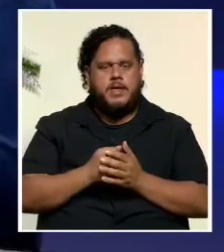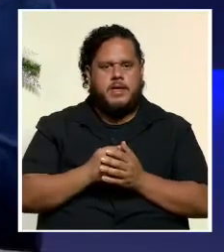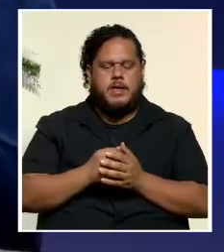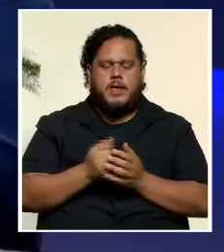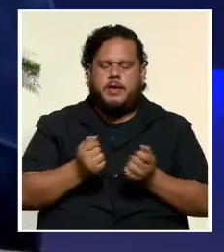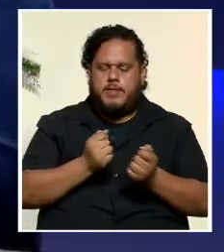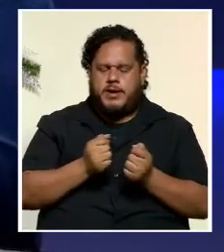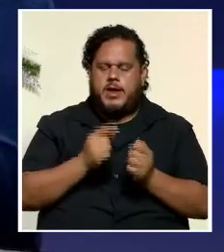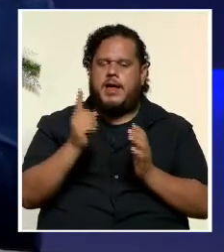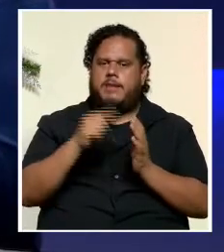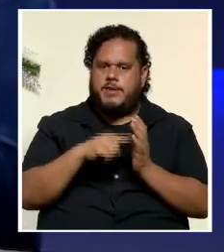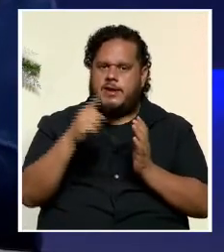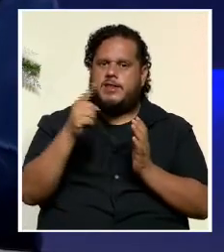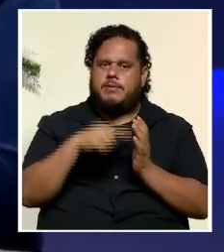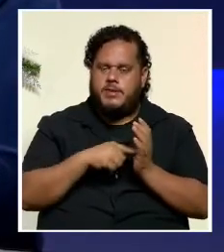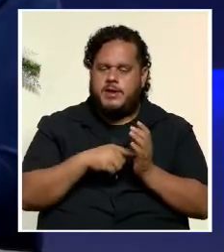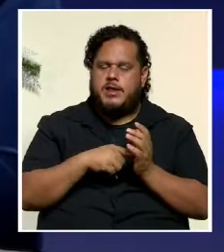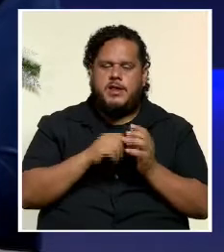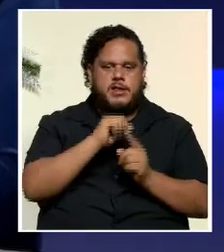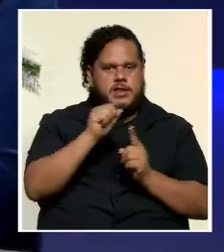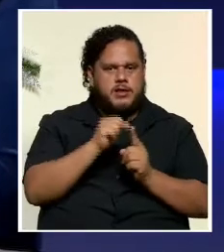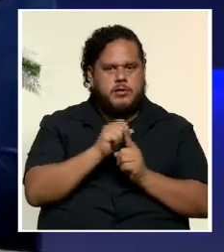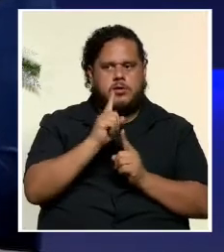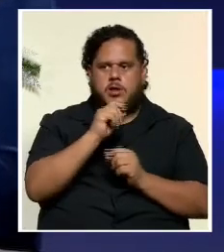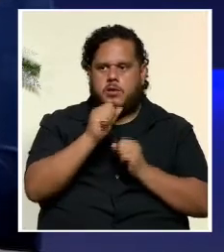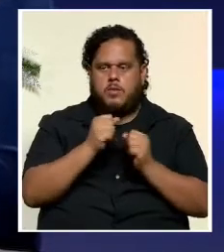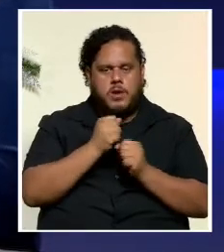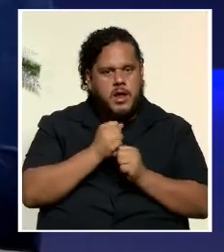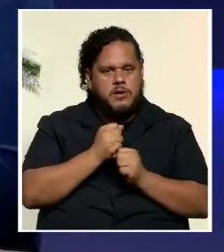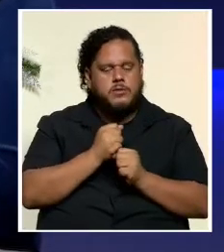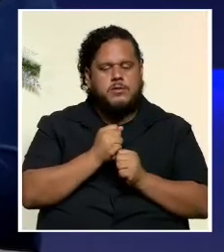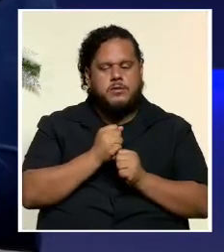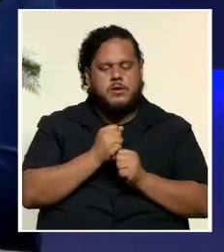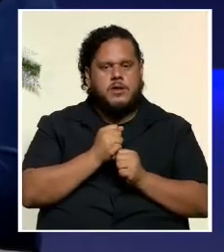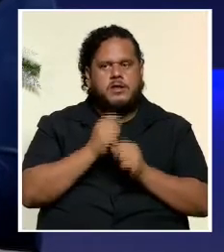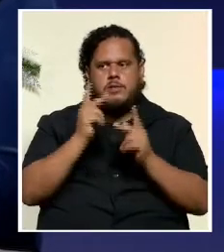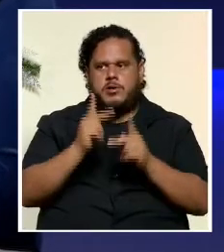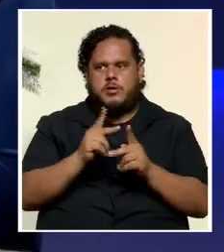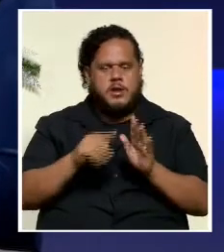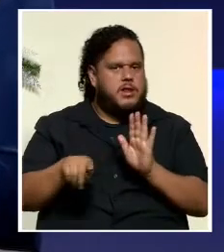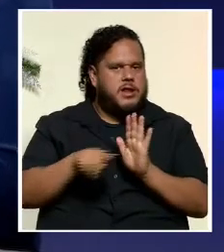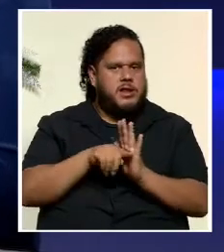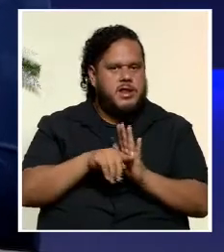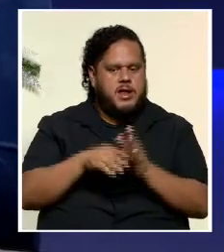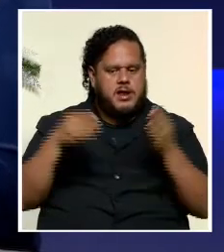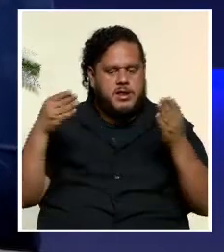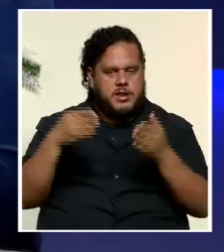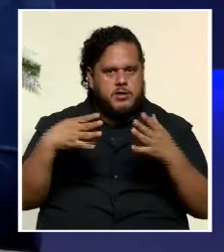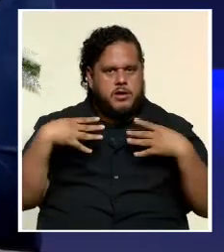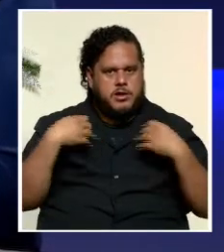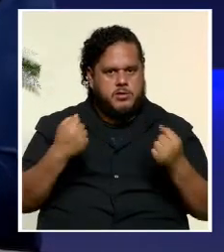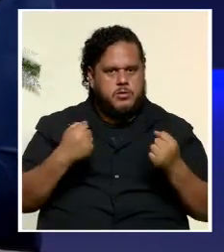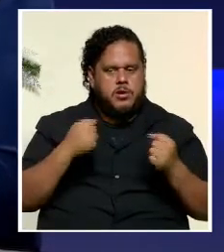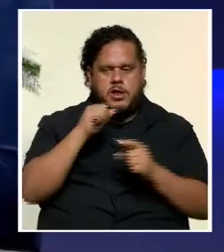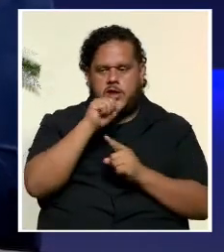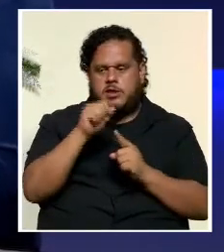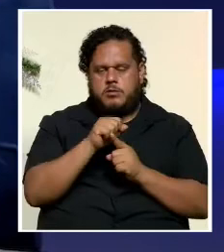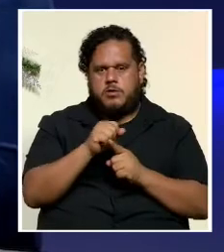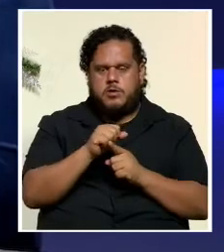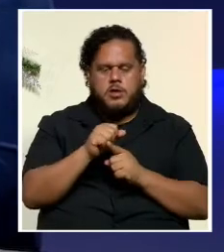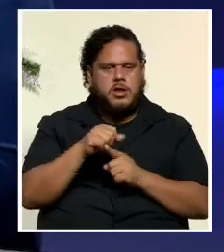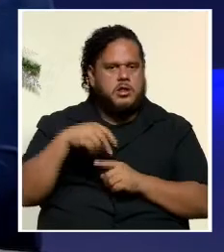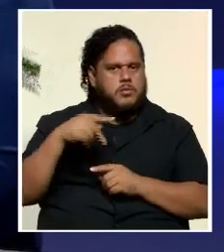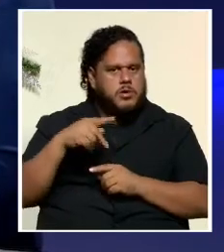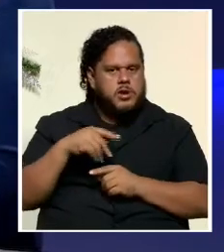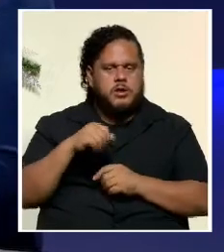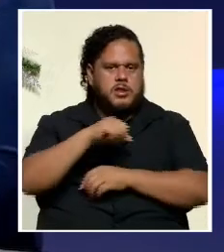de casos al año de personas que les niegan la atención a la salud en casos muy graves de cirugías